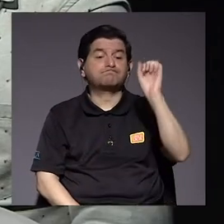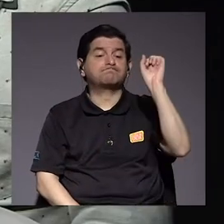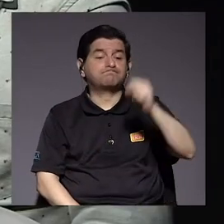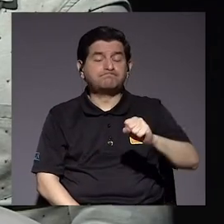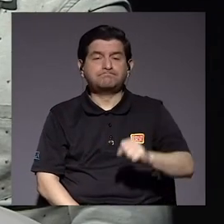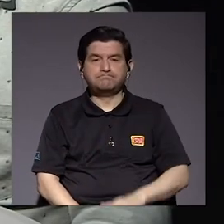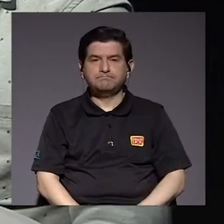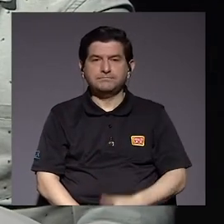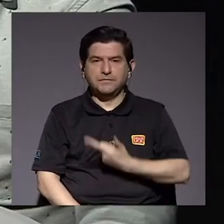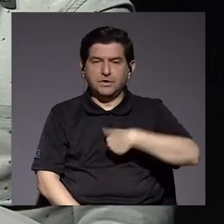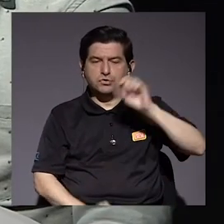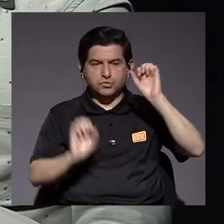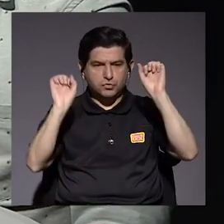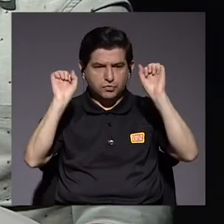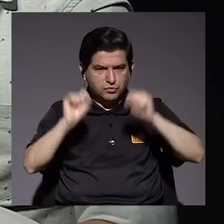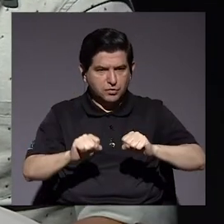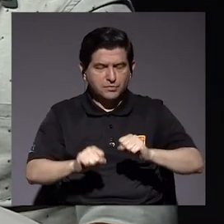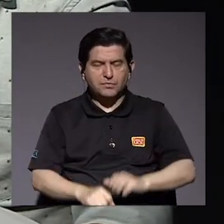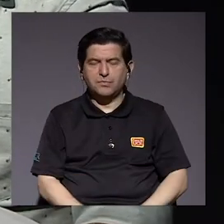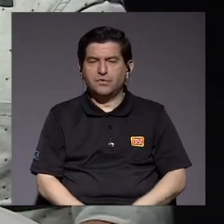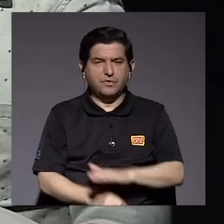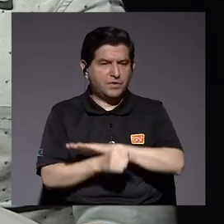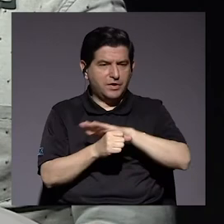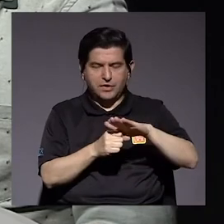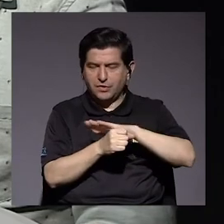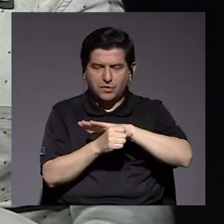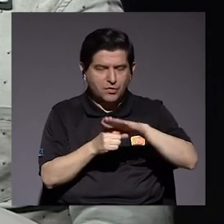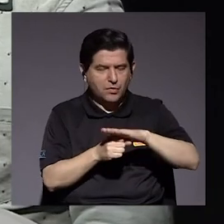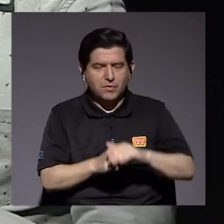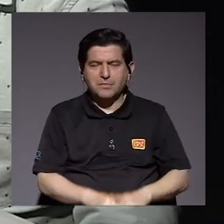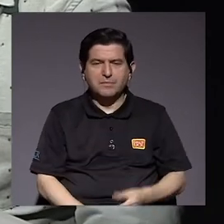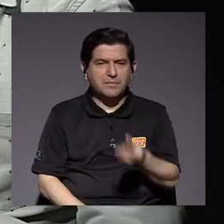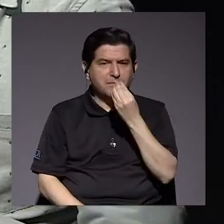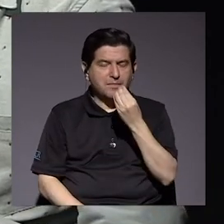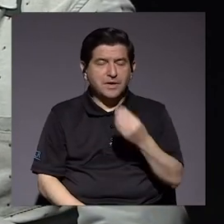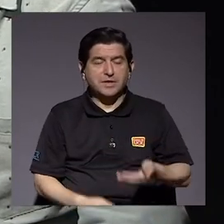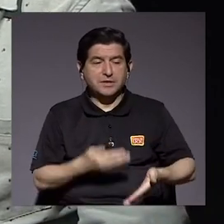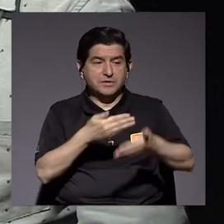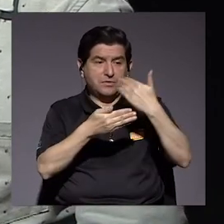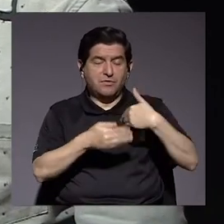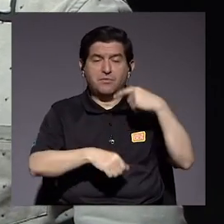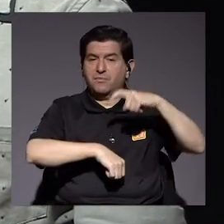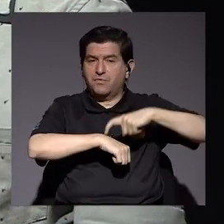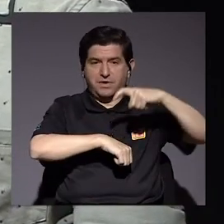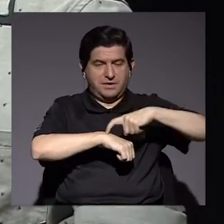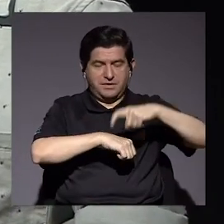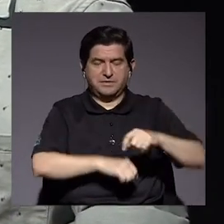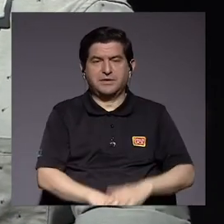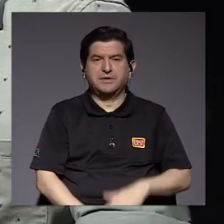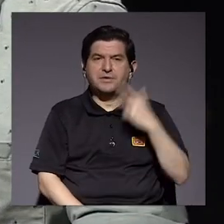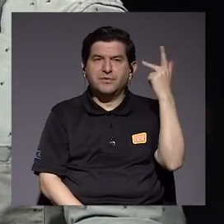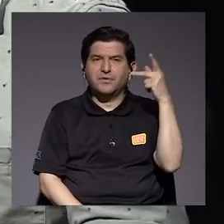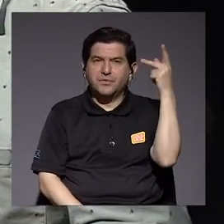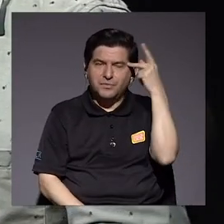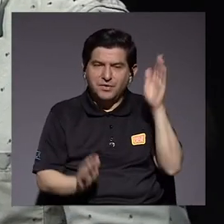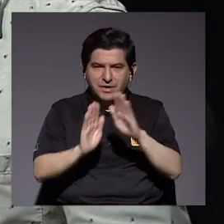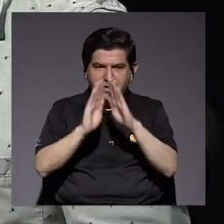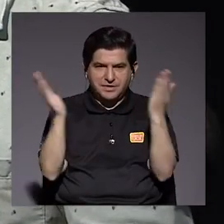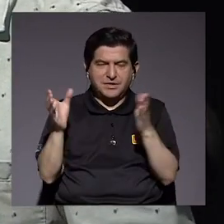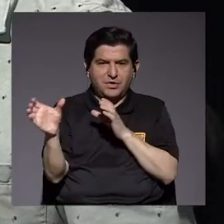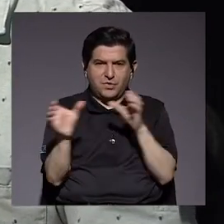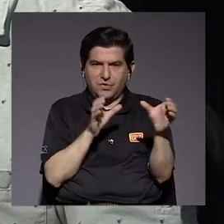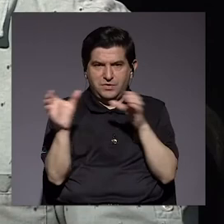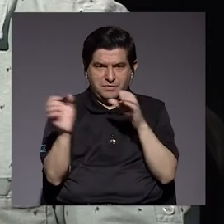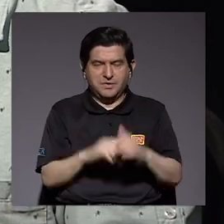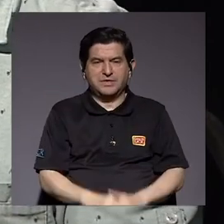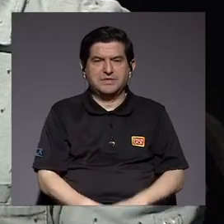Sí, no podemos pretender ser autosuficientes como lo fuimos en el pasado. Primero porque las políticas de apertura